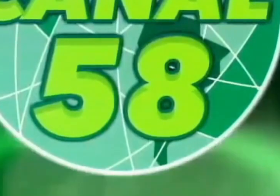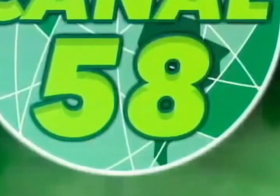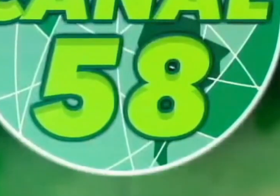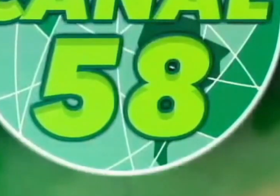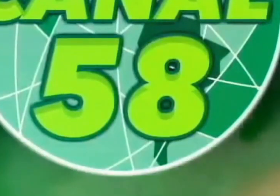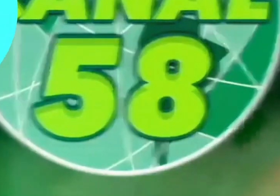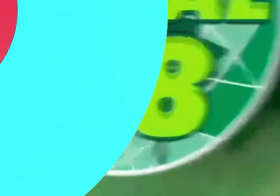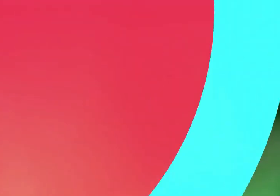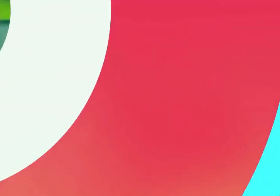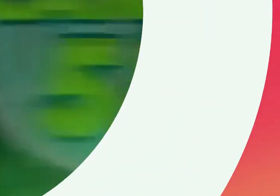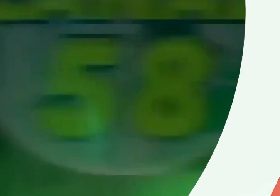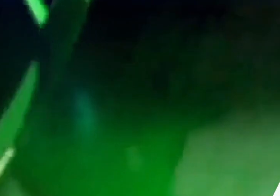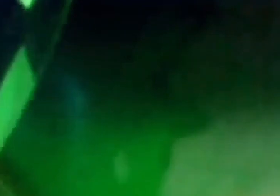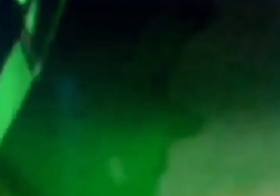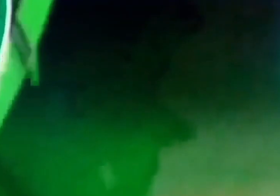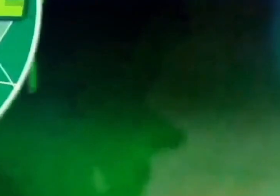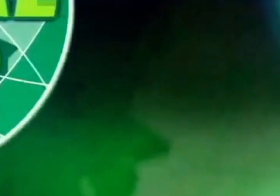Que se requiere para la elaboración del fertilizante.